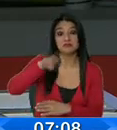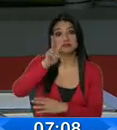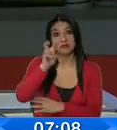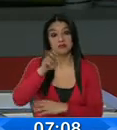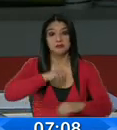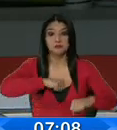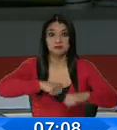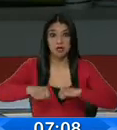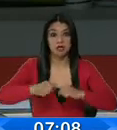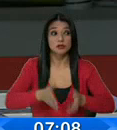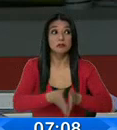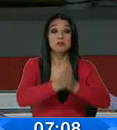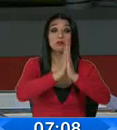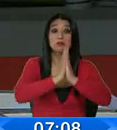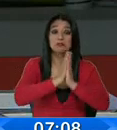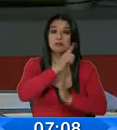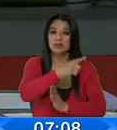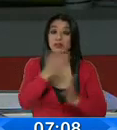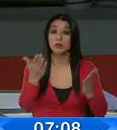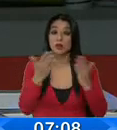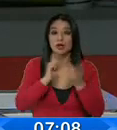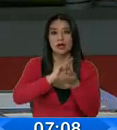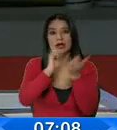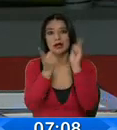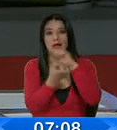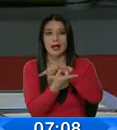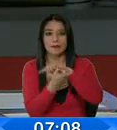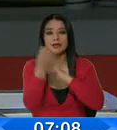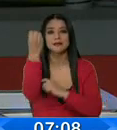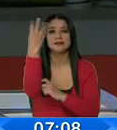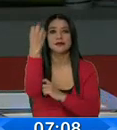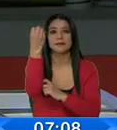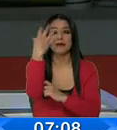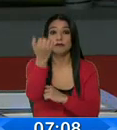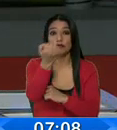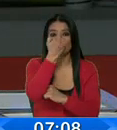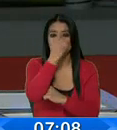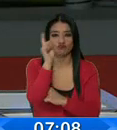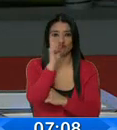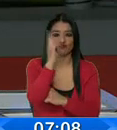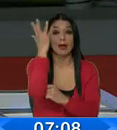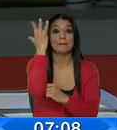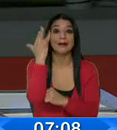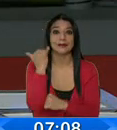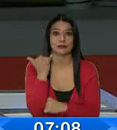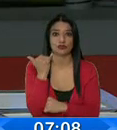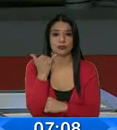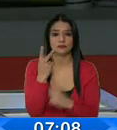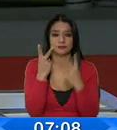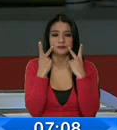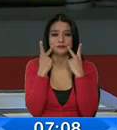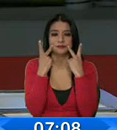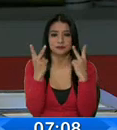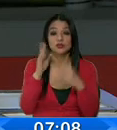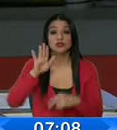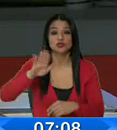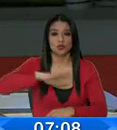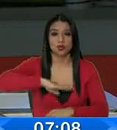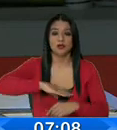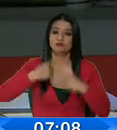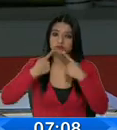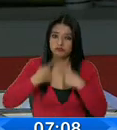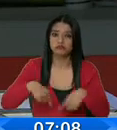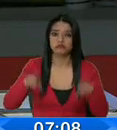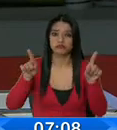que el puerto principal pase de semáforo rojo a amarillo. A continuación, vamos a ver el comunicado emitido mediante la red social